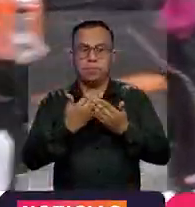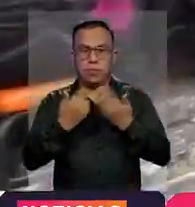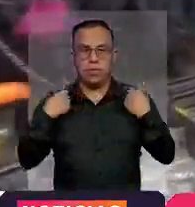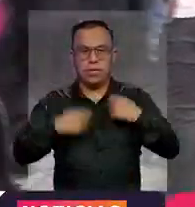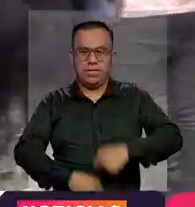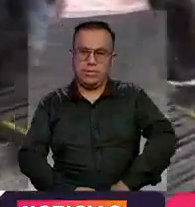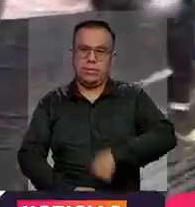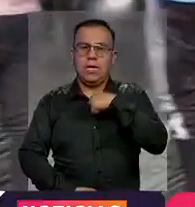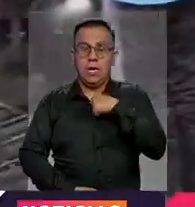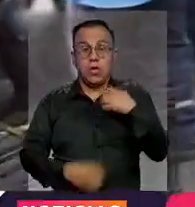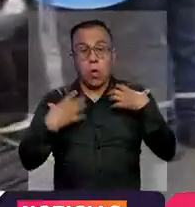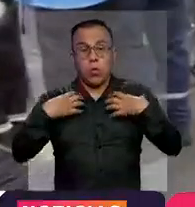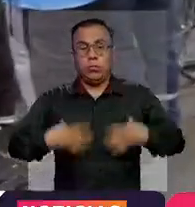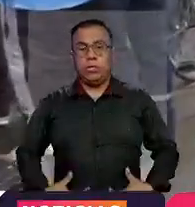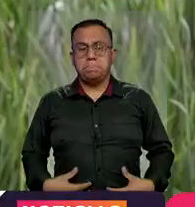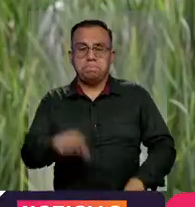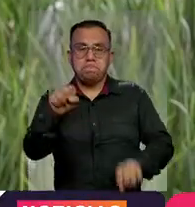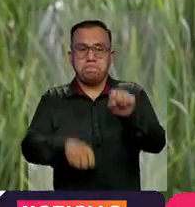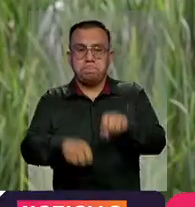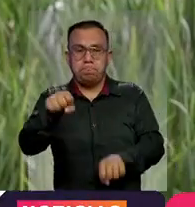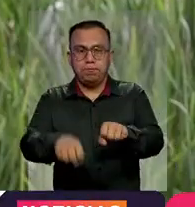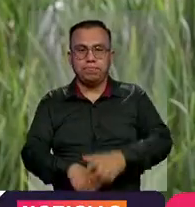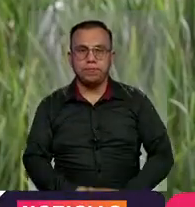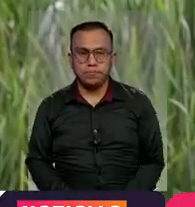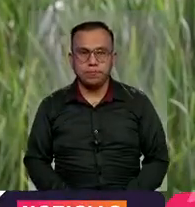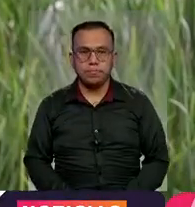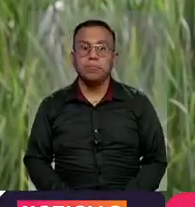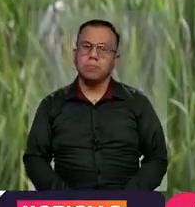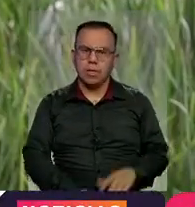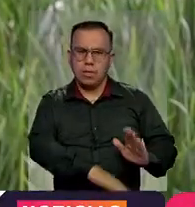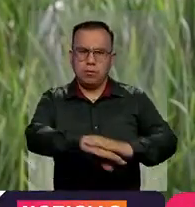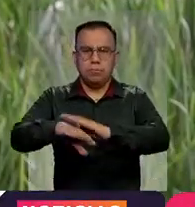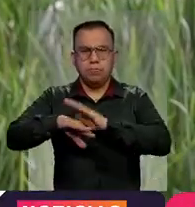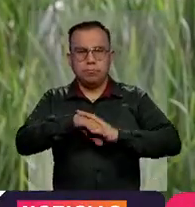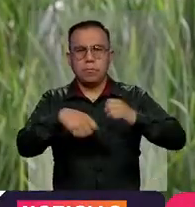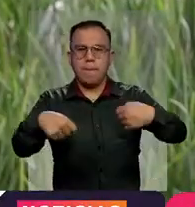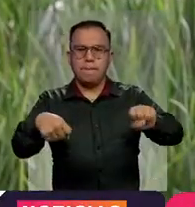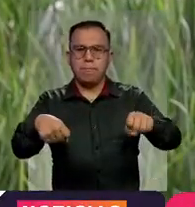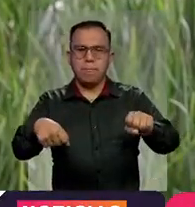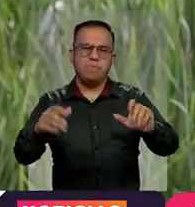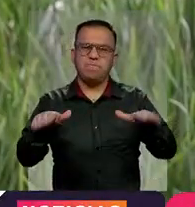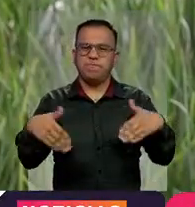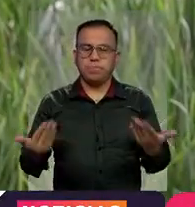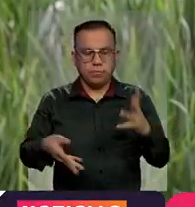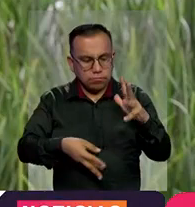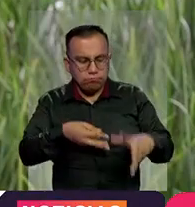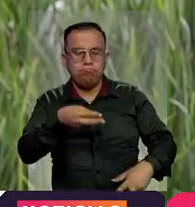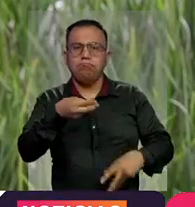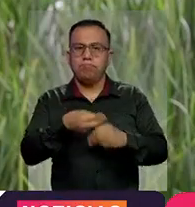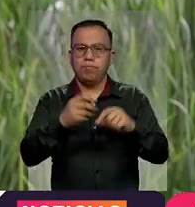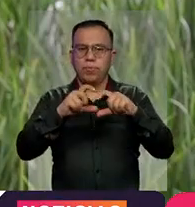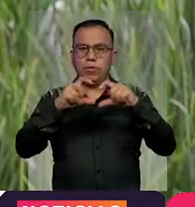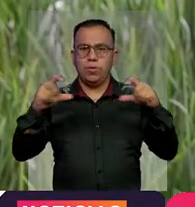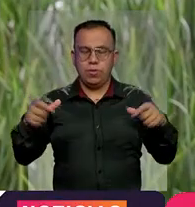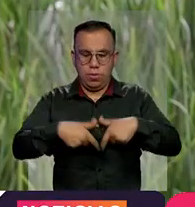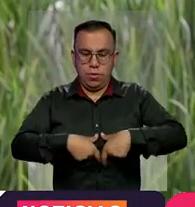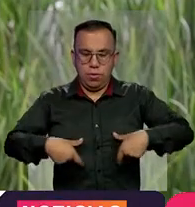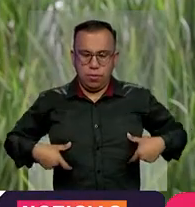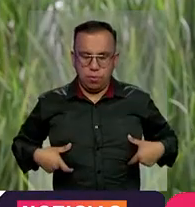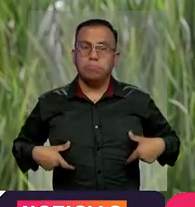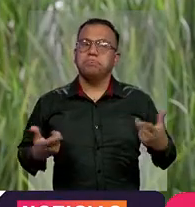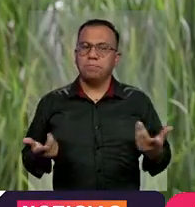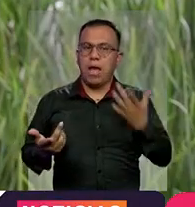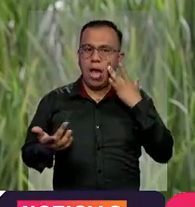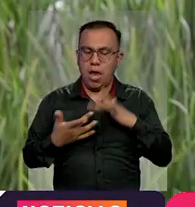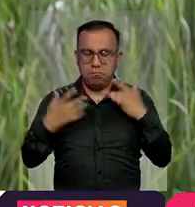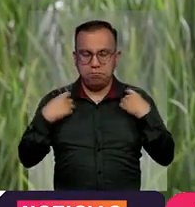o chaleco, esta es opcional. También estamos invitando a los motociclistas a que adicionen una identificación en su indumentaria.